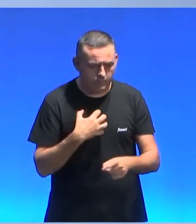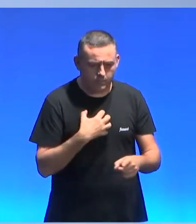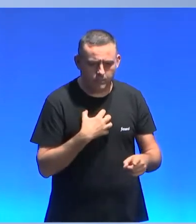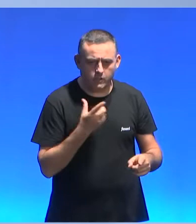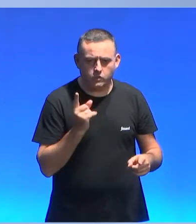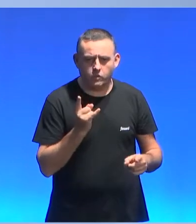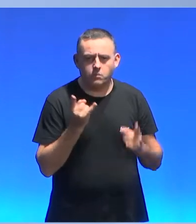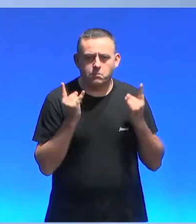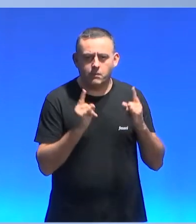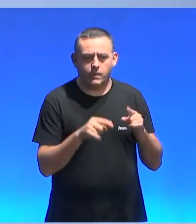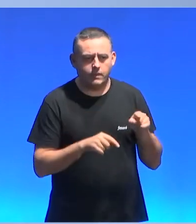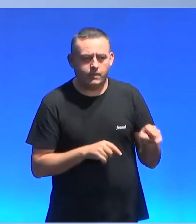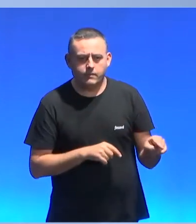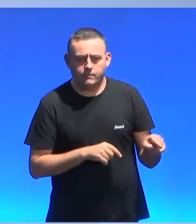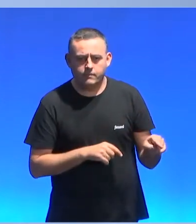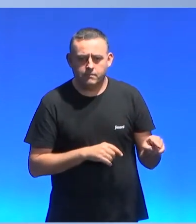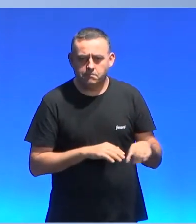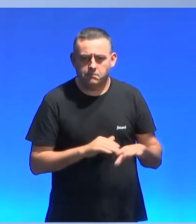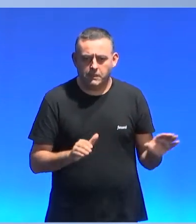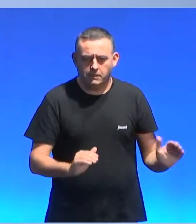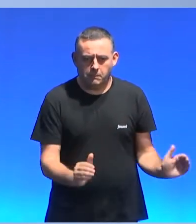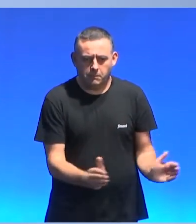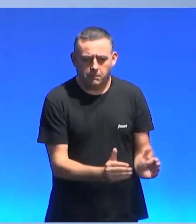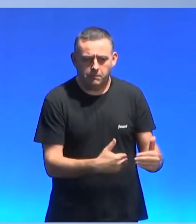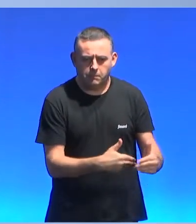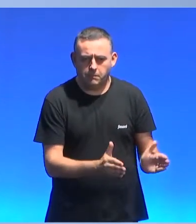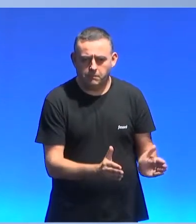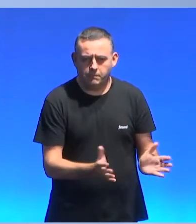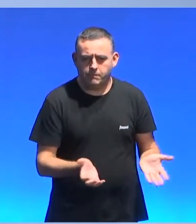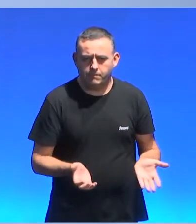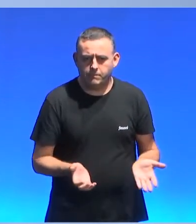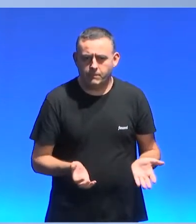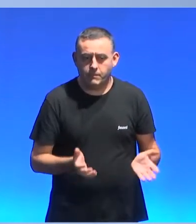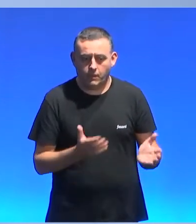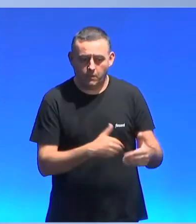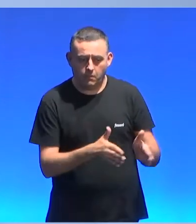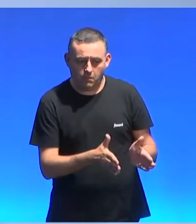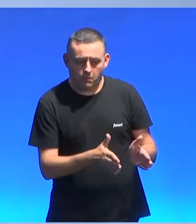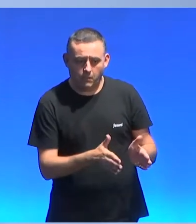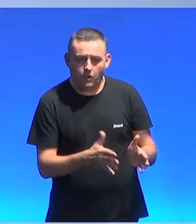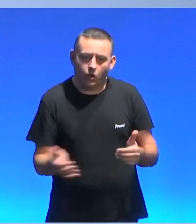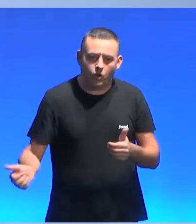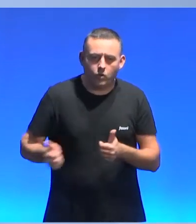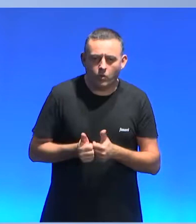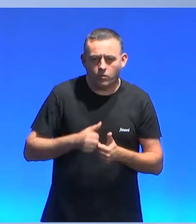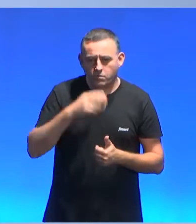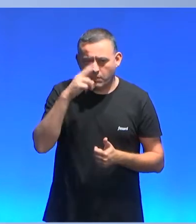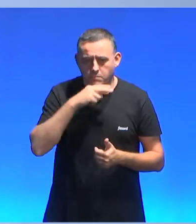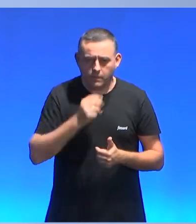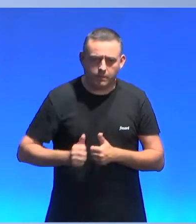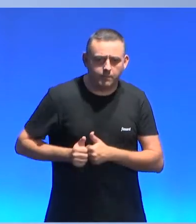van acompañados por sus padres, que significa que no van a jugar.